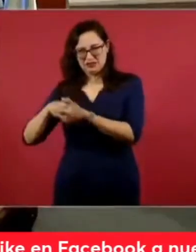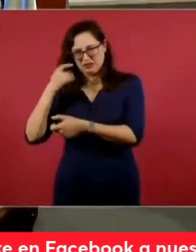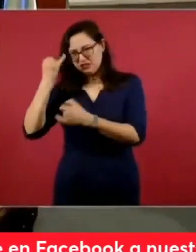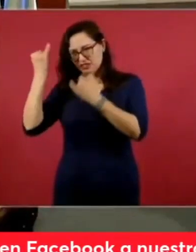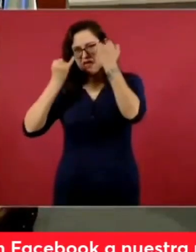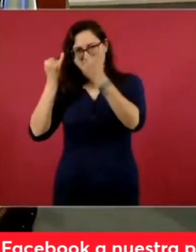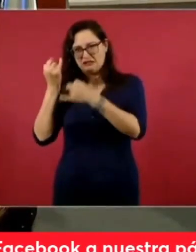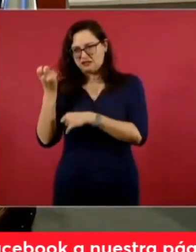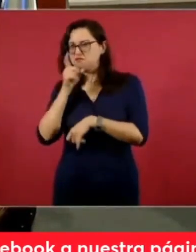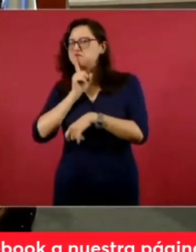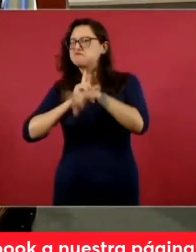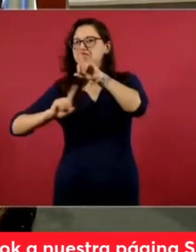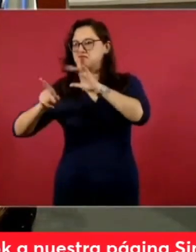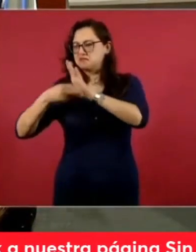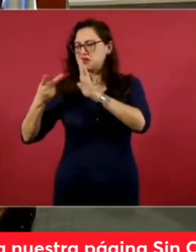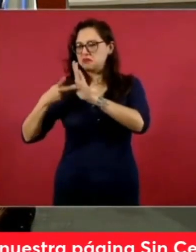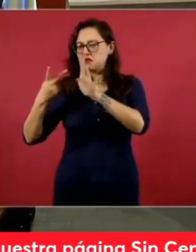la gente